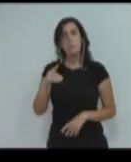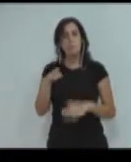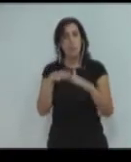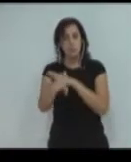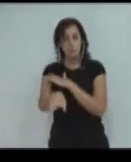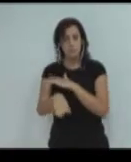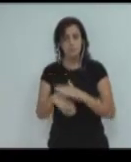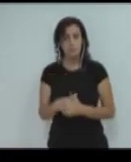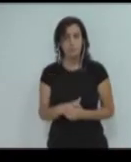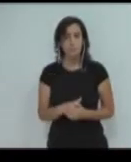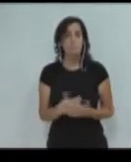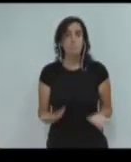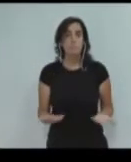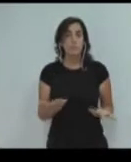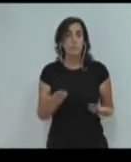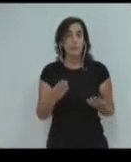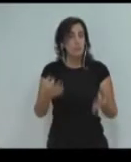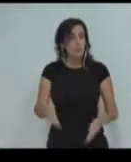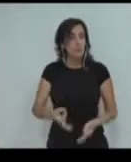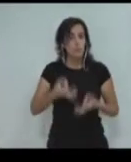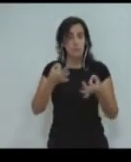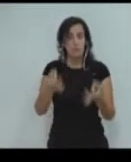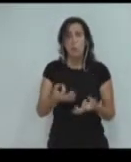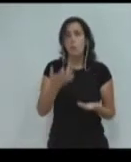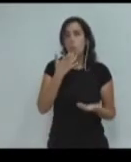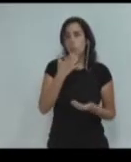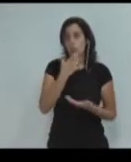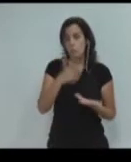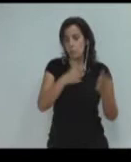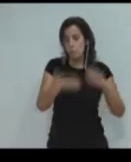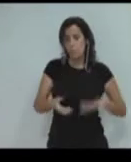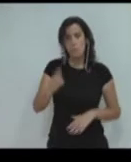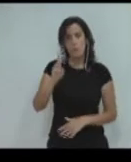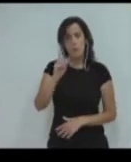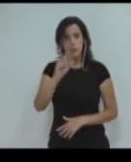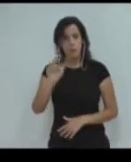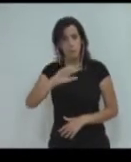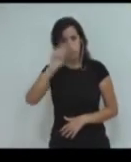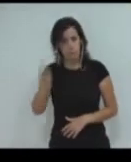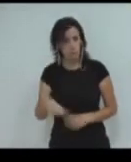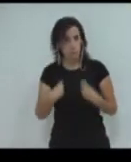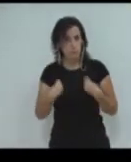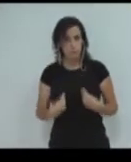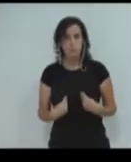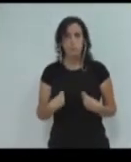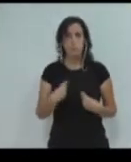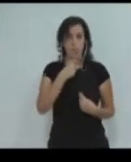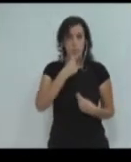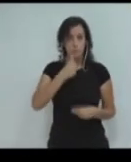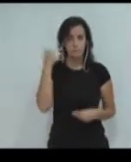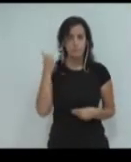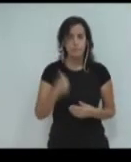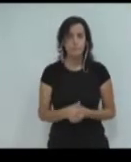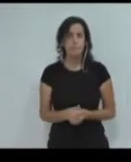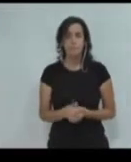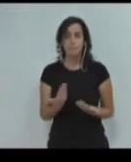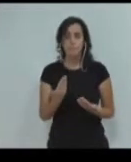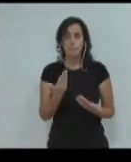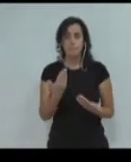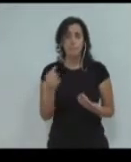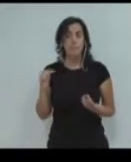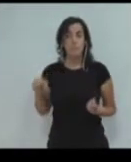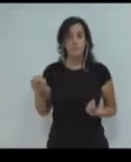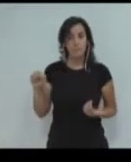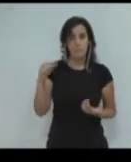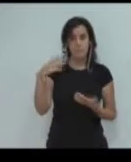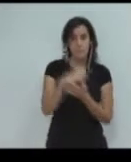accesible. Pero en todos los casos, o por ejemplo convertirlo en PDF, también lo mismo, será mucho más sencillo. Pero insistieron todos